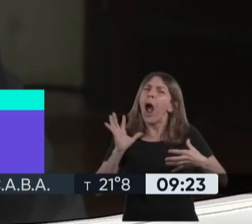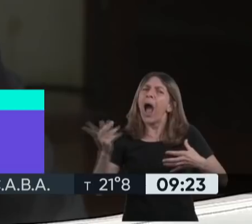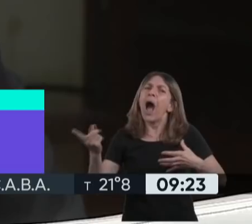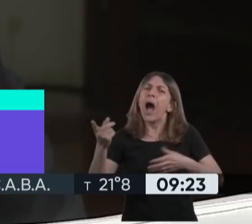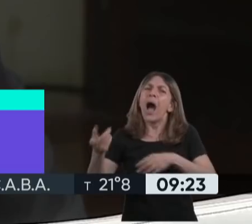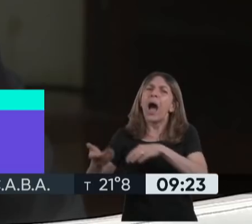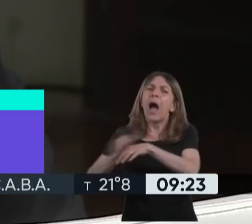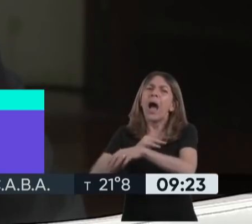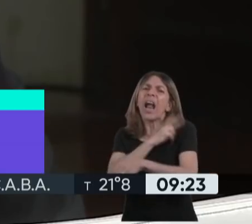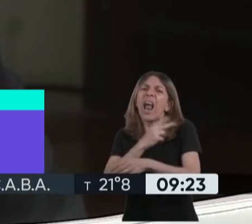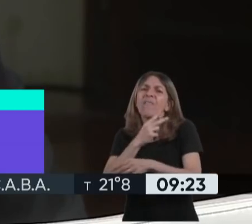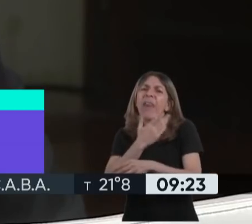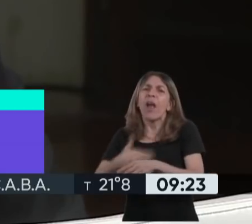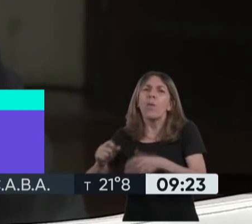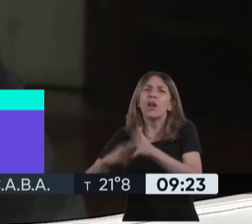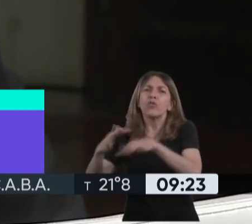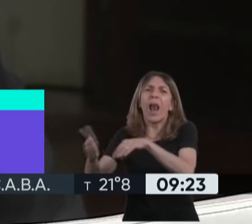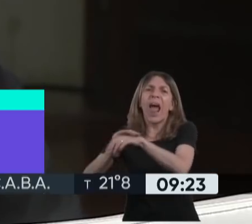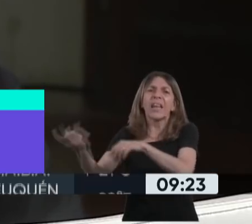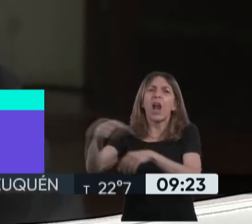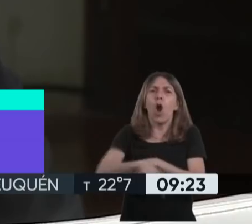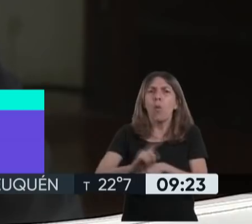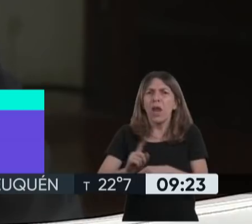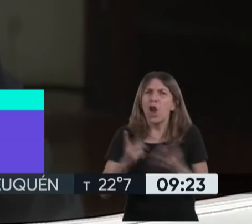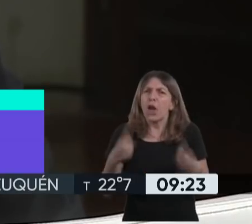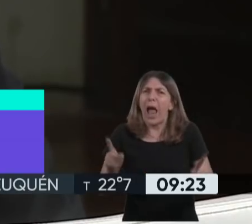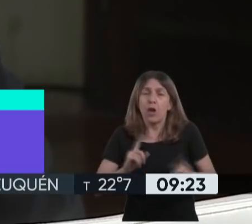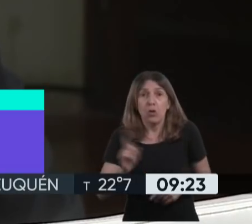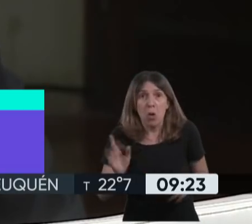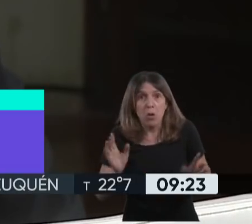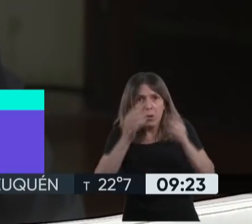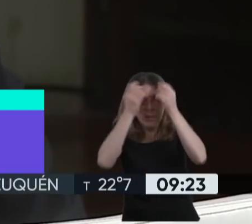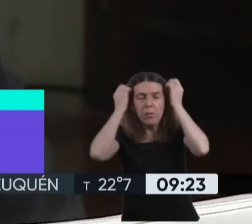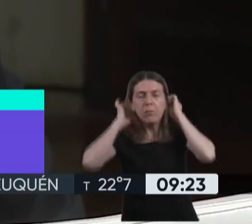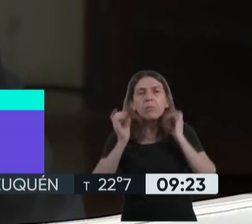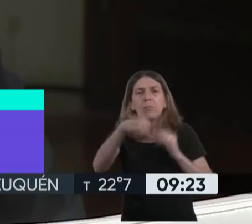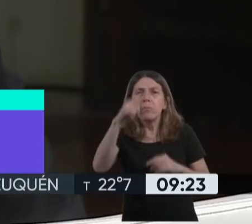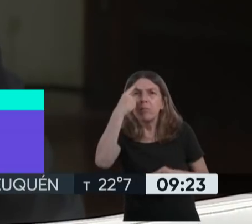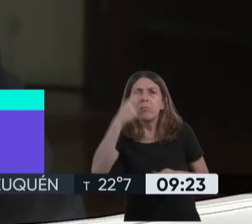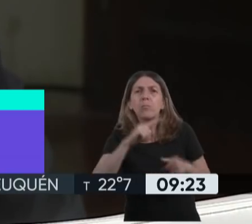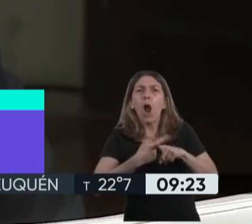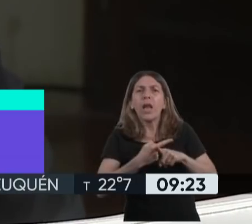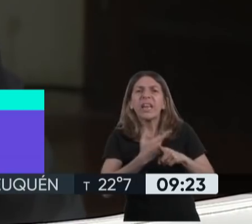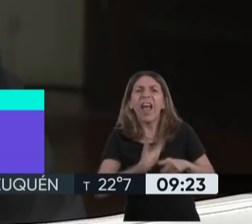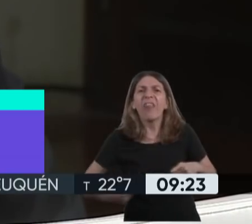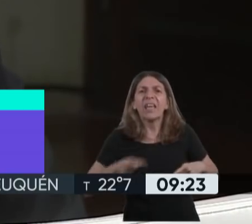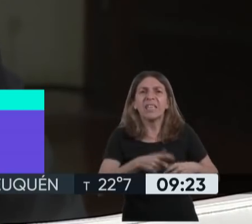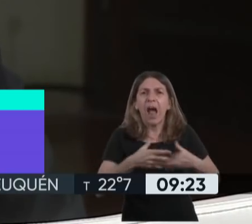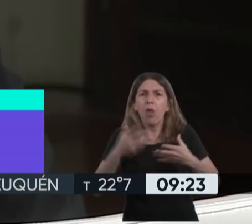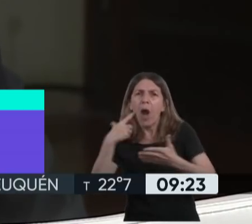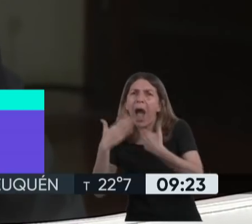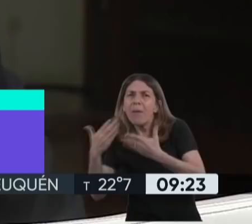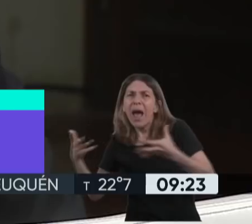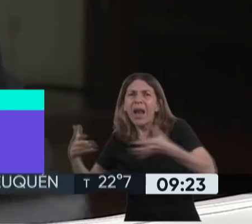porteño, Horacio Rodríguez Larreta, ayer. Ahora, teniendo en cuenta que es una política de Estado, la negociación con el Fondo